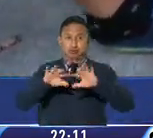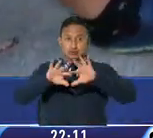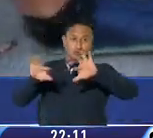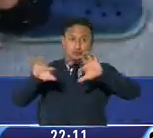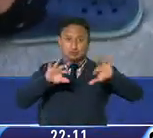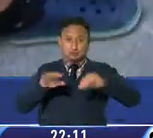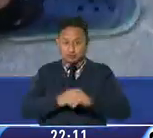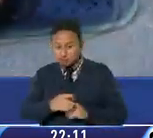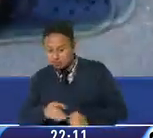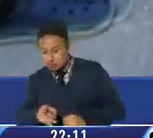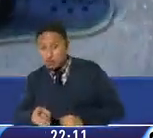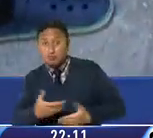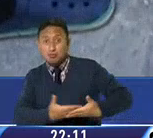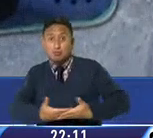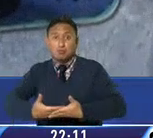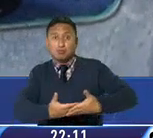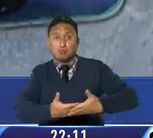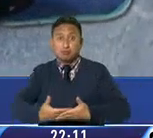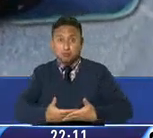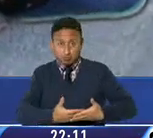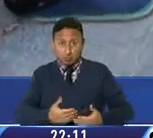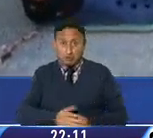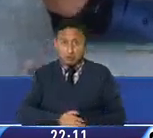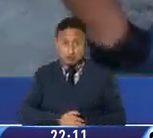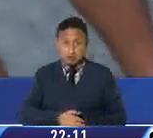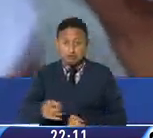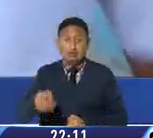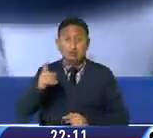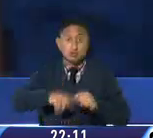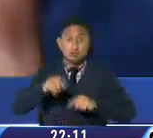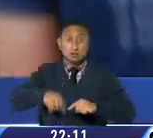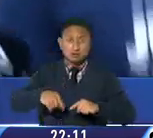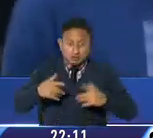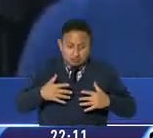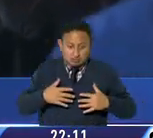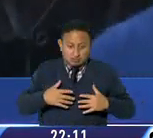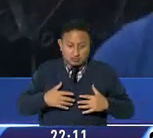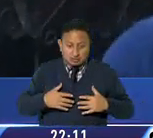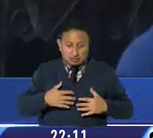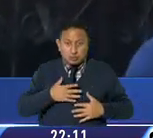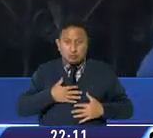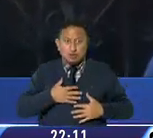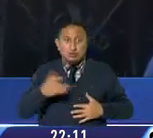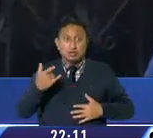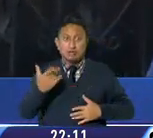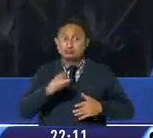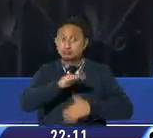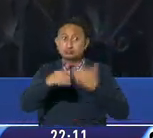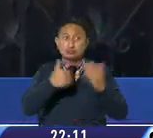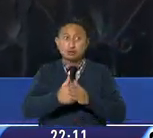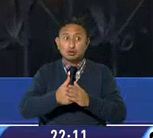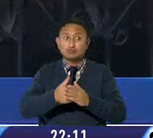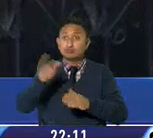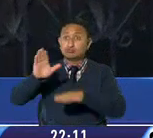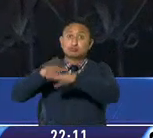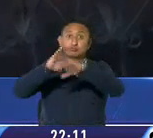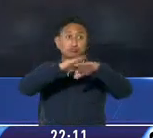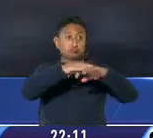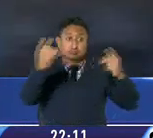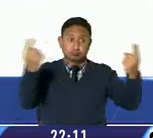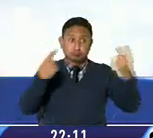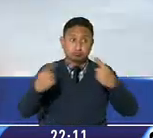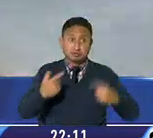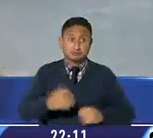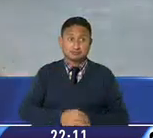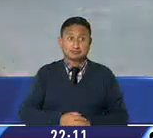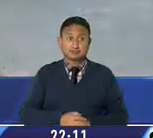que era un bebé. Ya pues ahí nuestro amigo taxista se alarmó entonces y ahí salimos todos, pues los vecinos y todo. Más que todo nosotros ayudar. Lo que